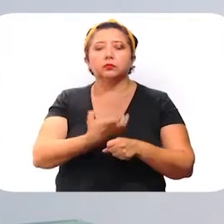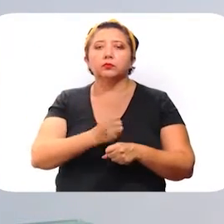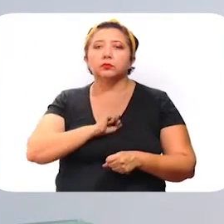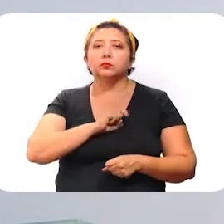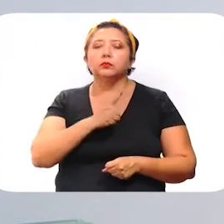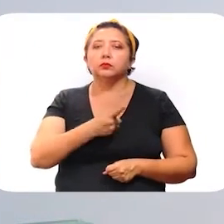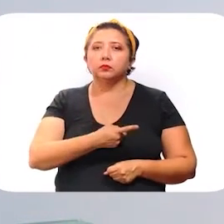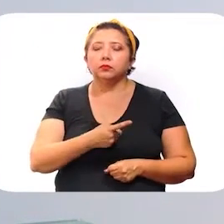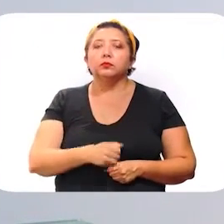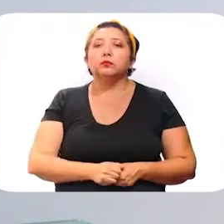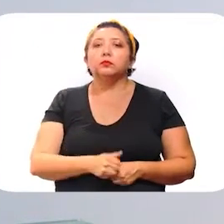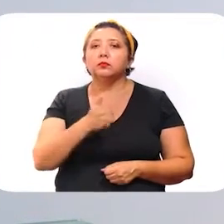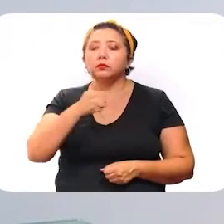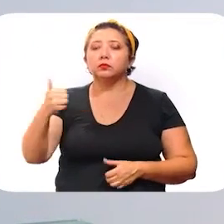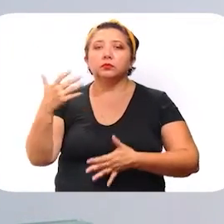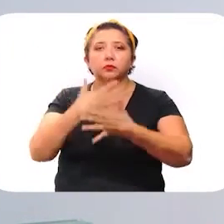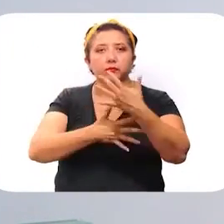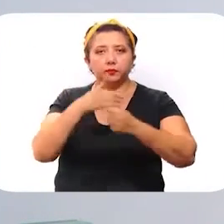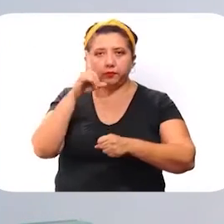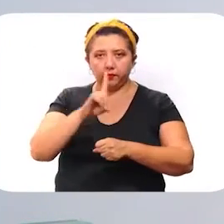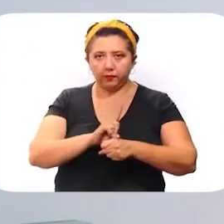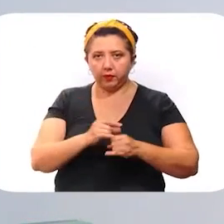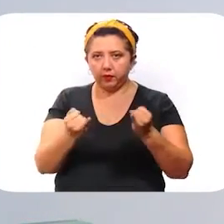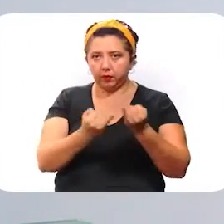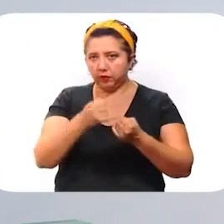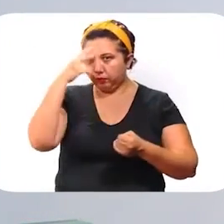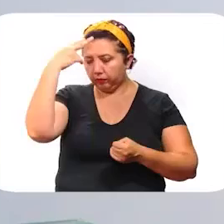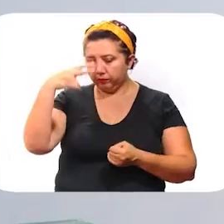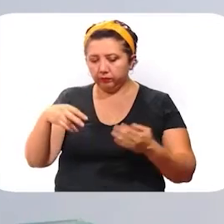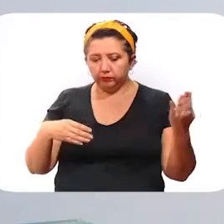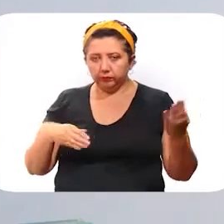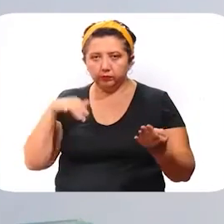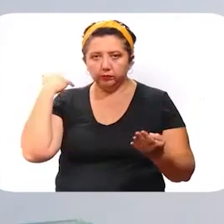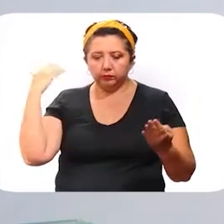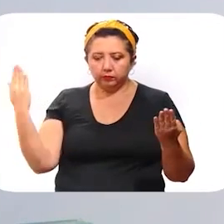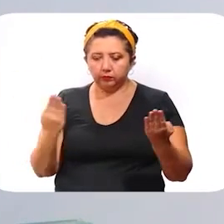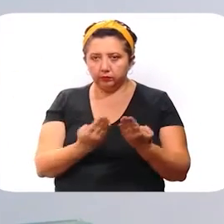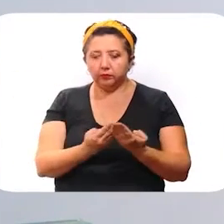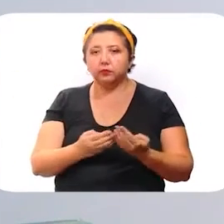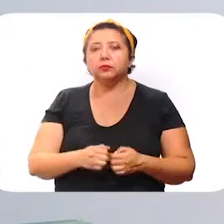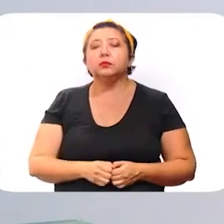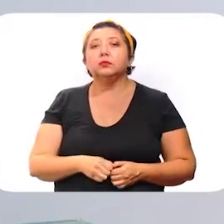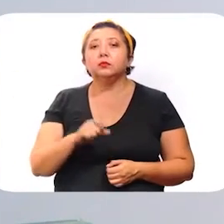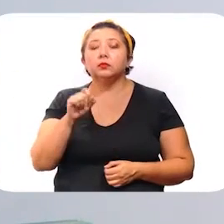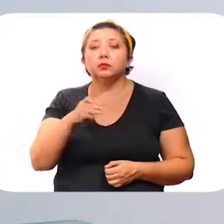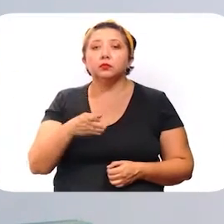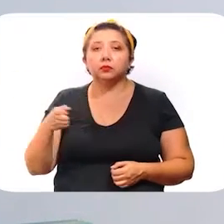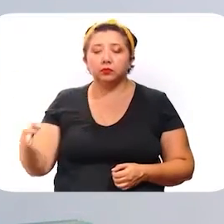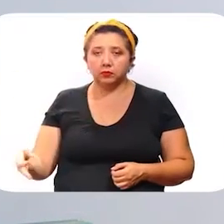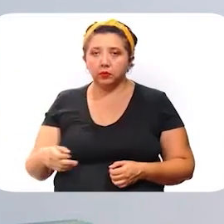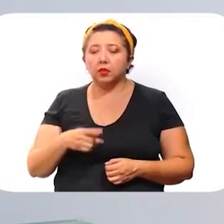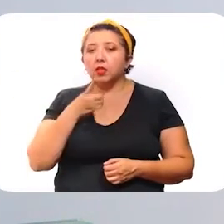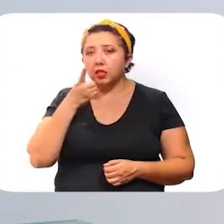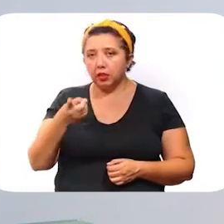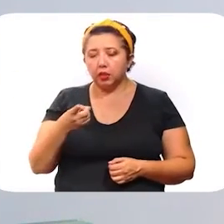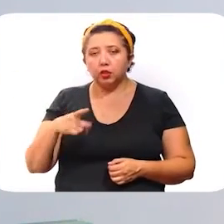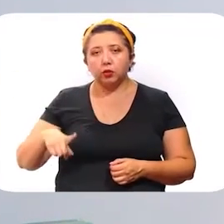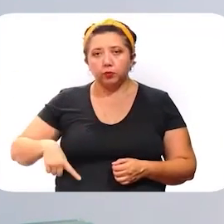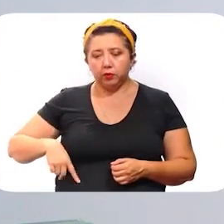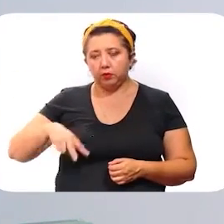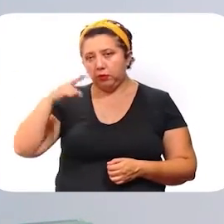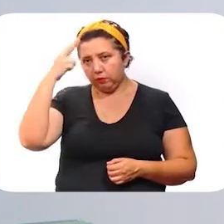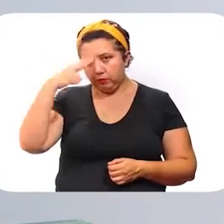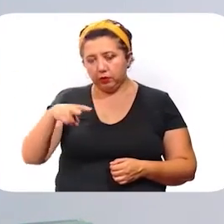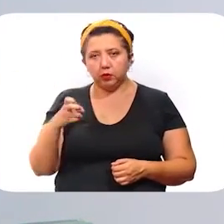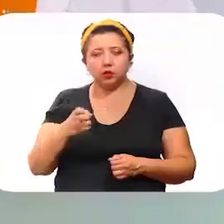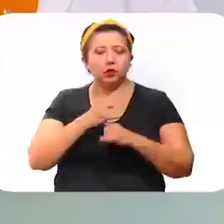estatal de salud se va a dar a conocer cada 15 días con la finalidad de homologar fechas de presentación con el semáforo quincenal del gobierno